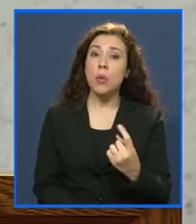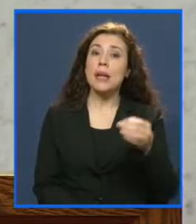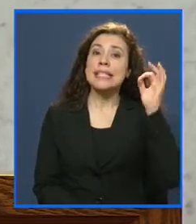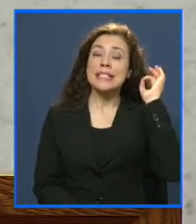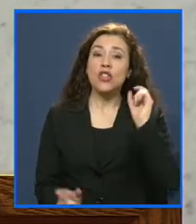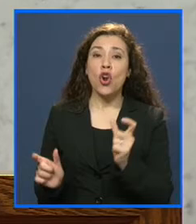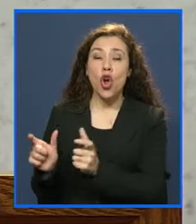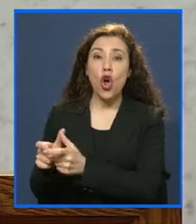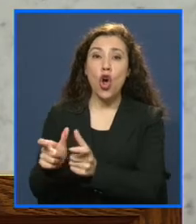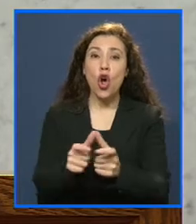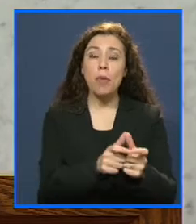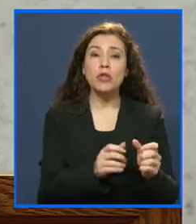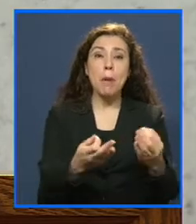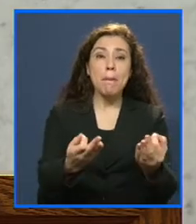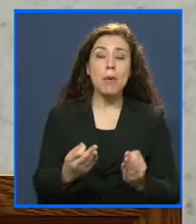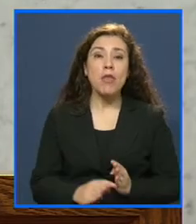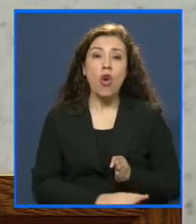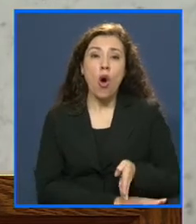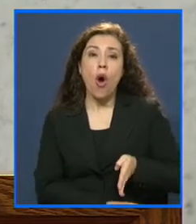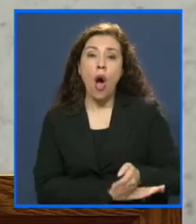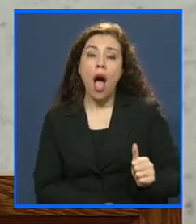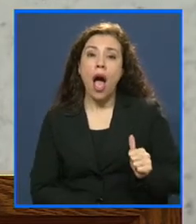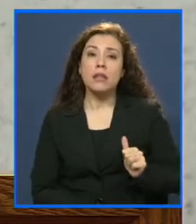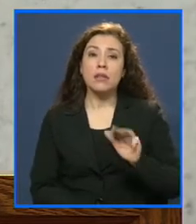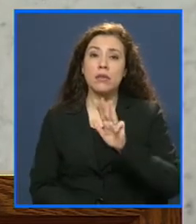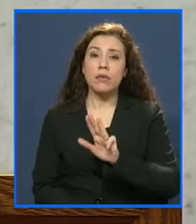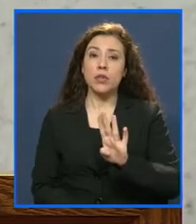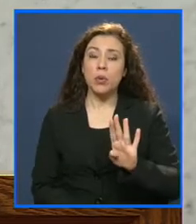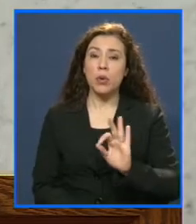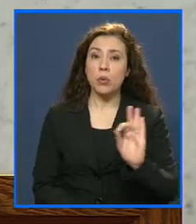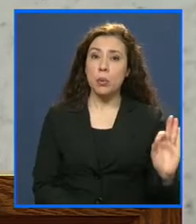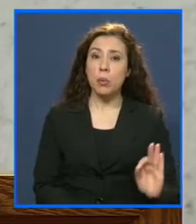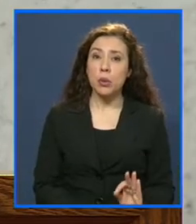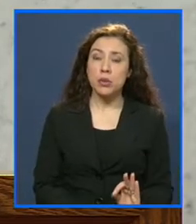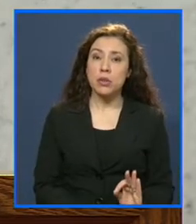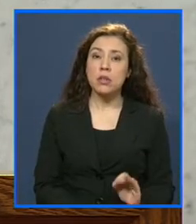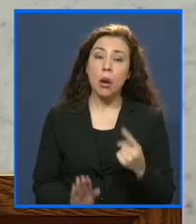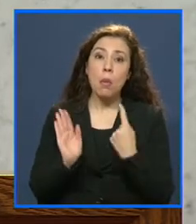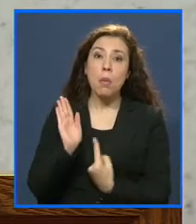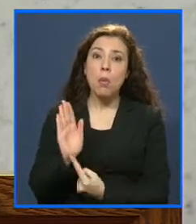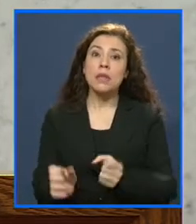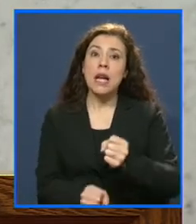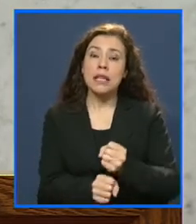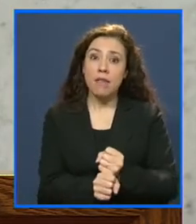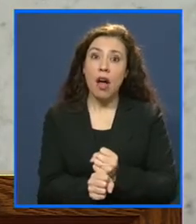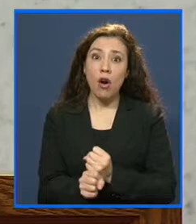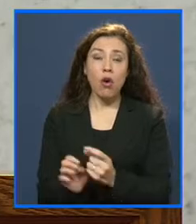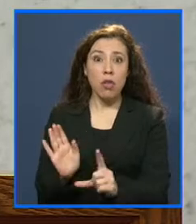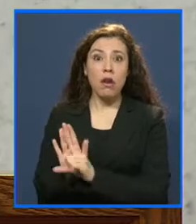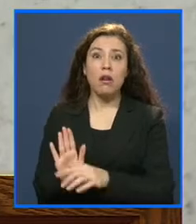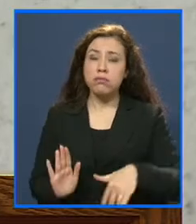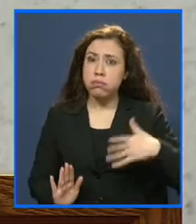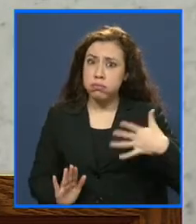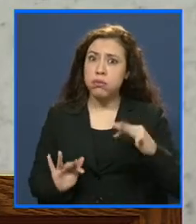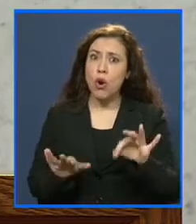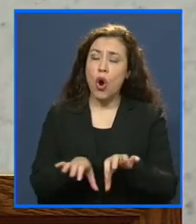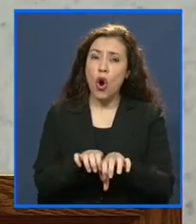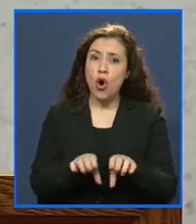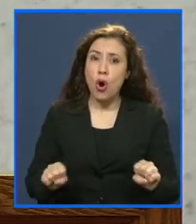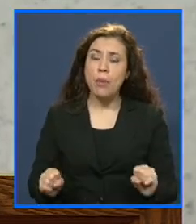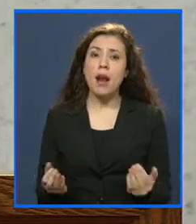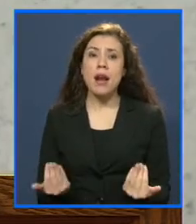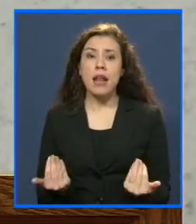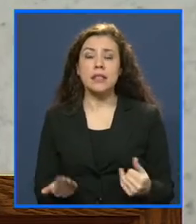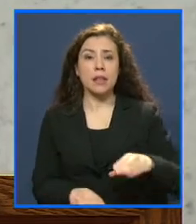comisiones con un promedio de asistencia de un 94% son muestras del trabajo legislativo riguroso y comprometido con las